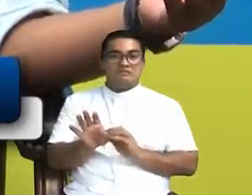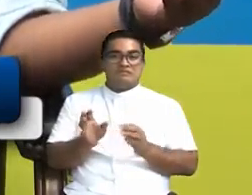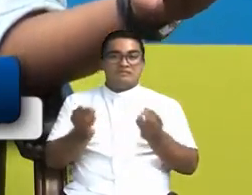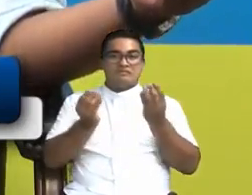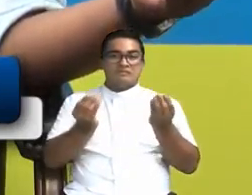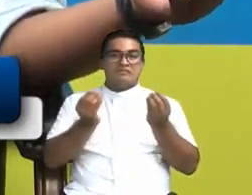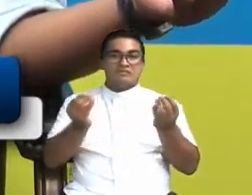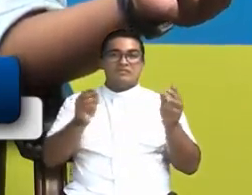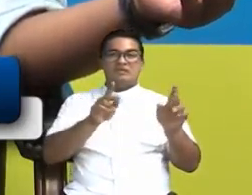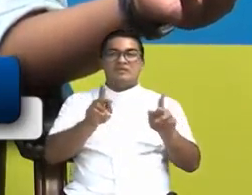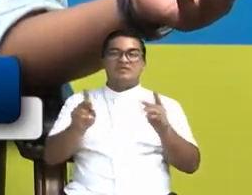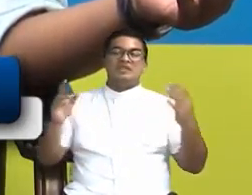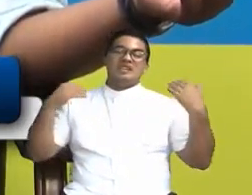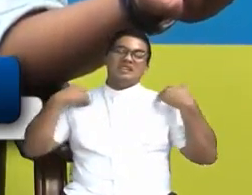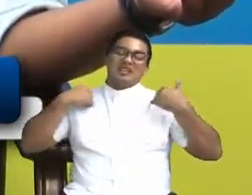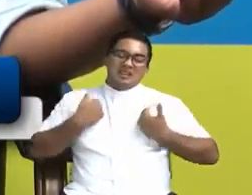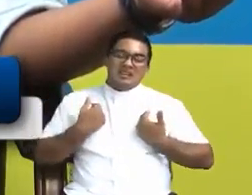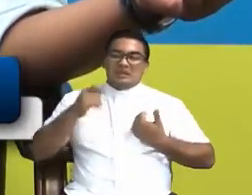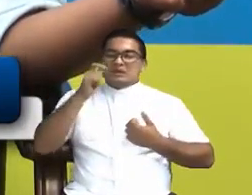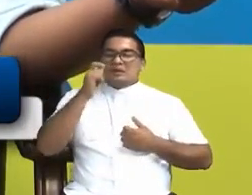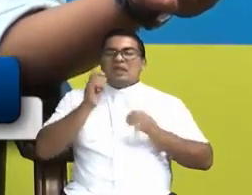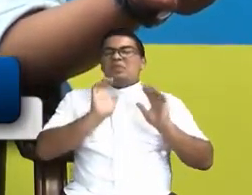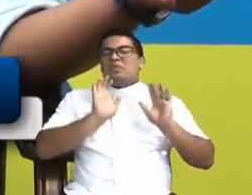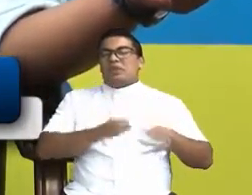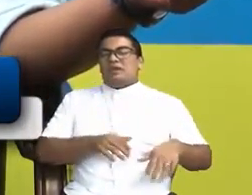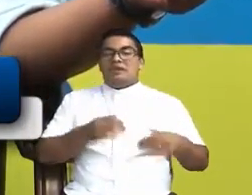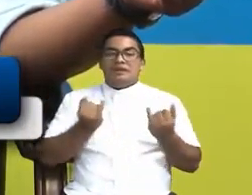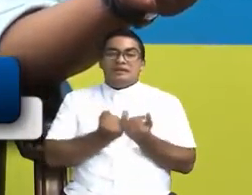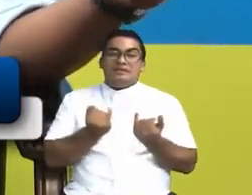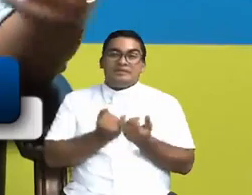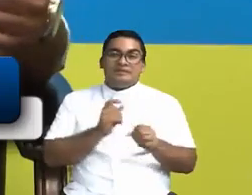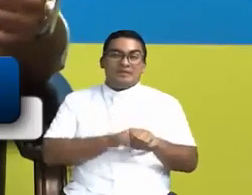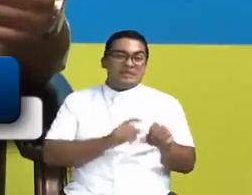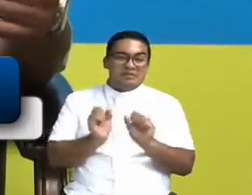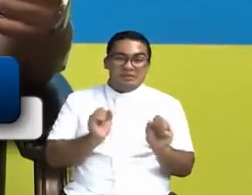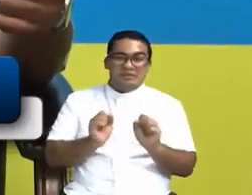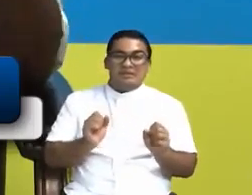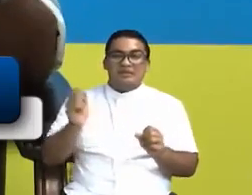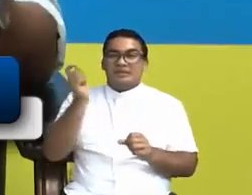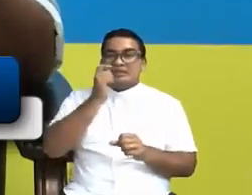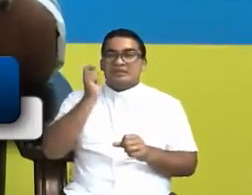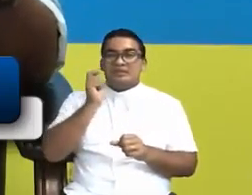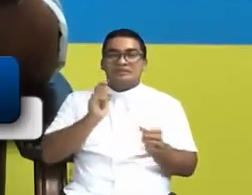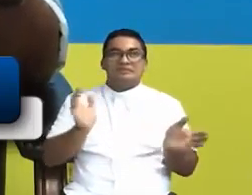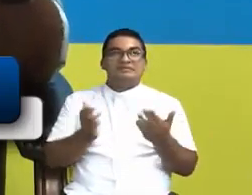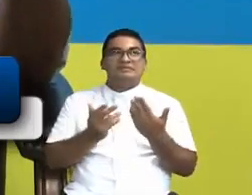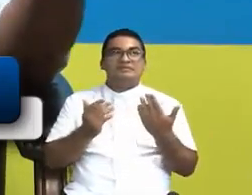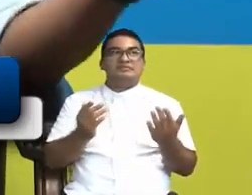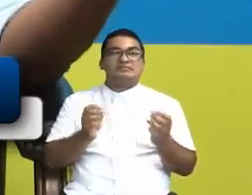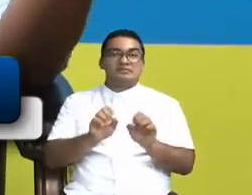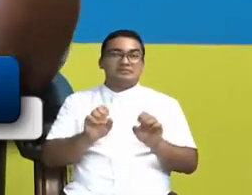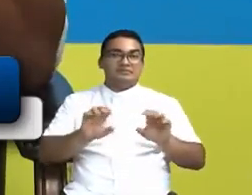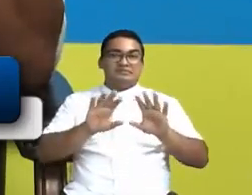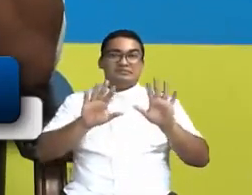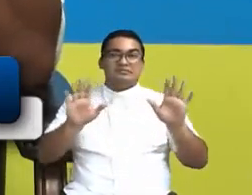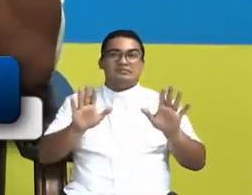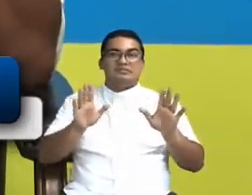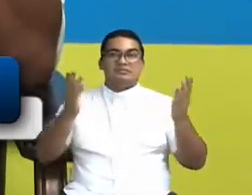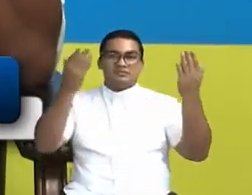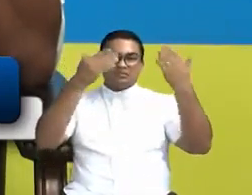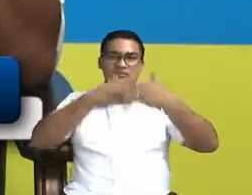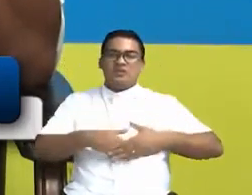por el cansancio, por el tiempo, no se lavan los dientes ni en la mañana, y en la noche les da